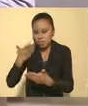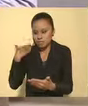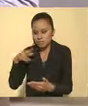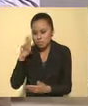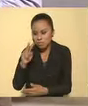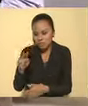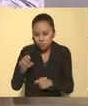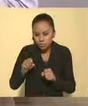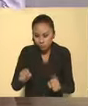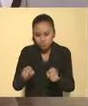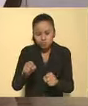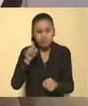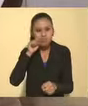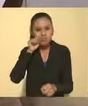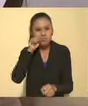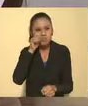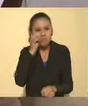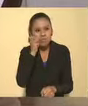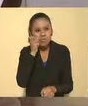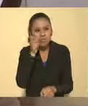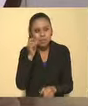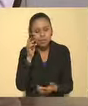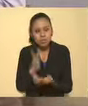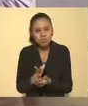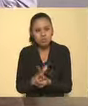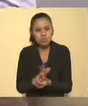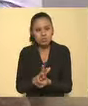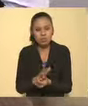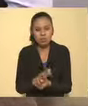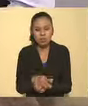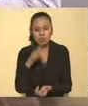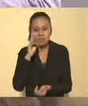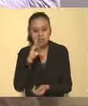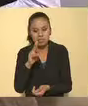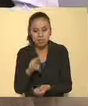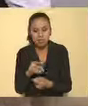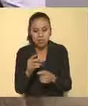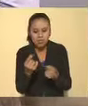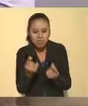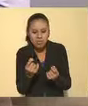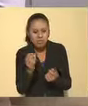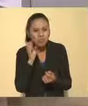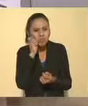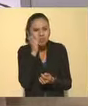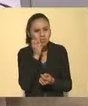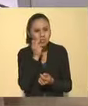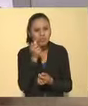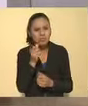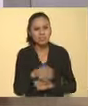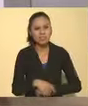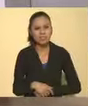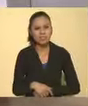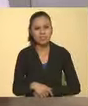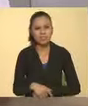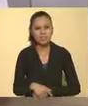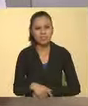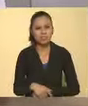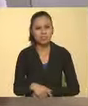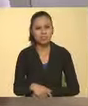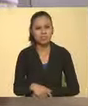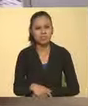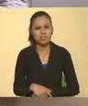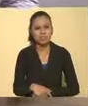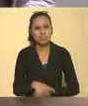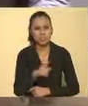vas al súper y así, poquitito limón. Es que vas al súper, deberías ir a la central de abasto. Si la vida te da limones, eres tú dale la espalda, ¿no? No,